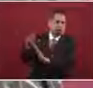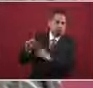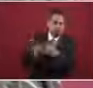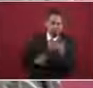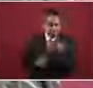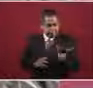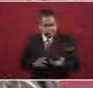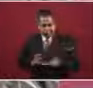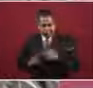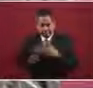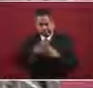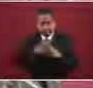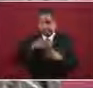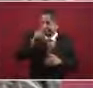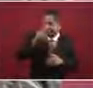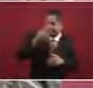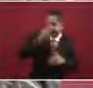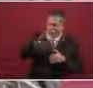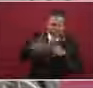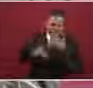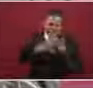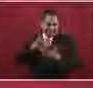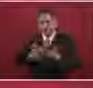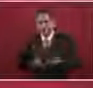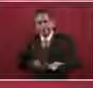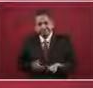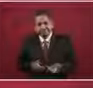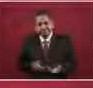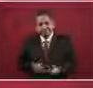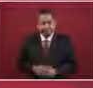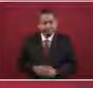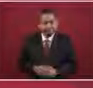hicieron toda una protesta,